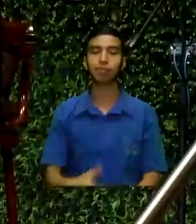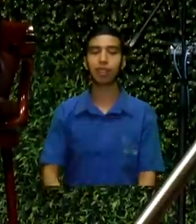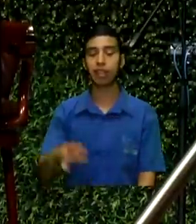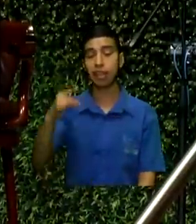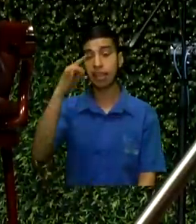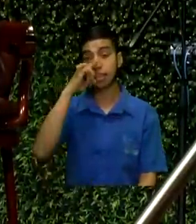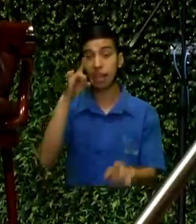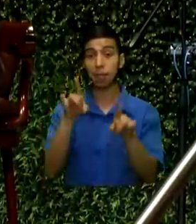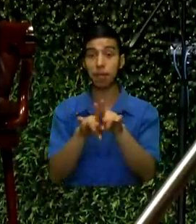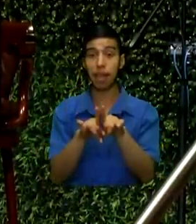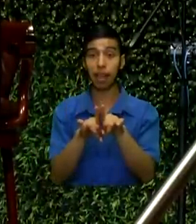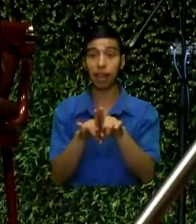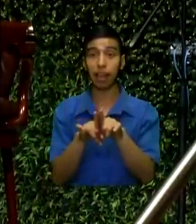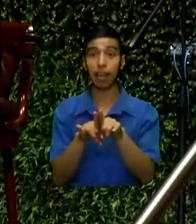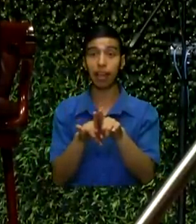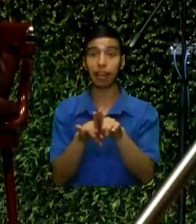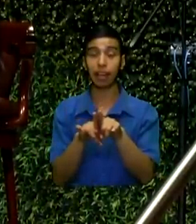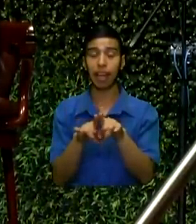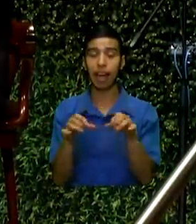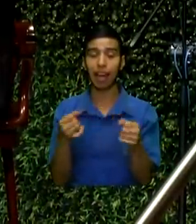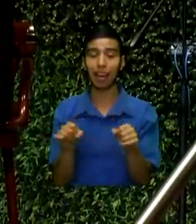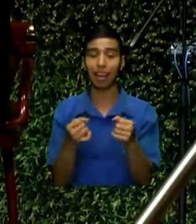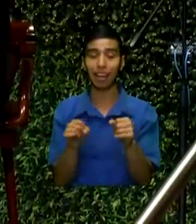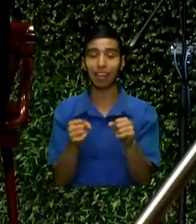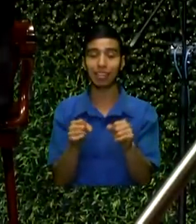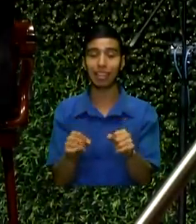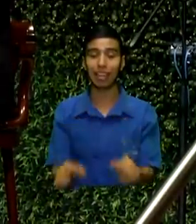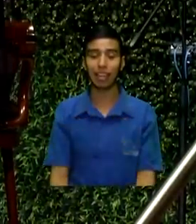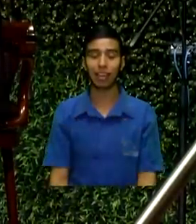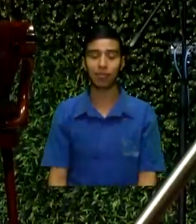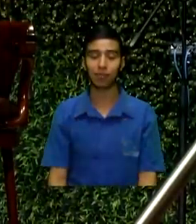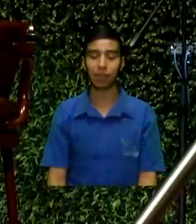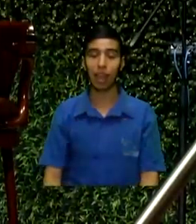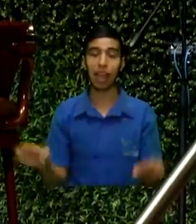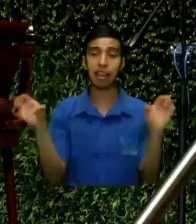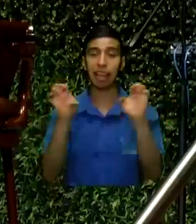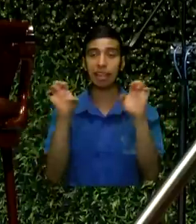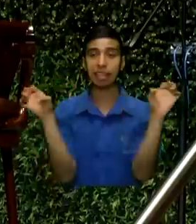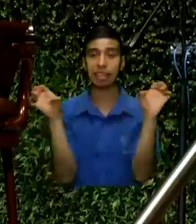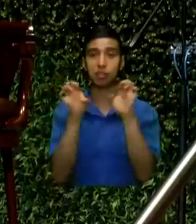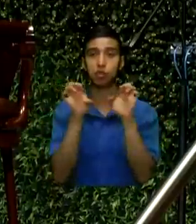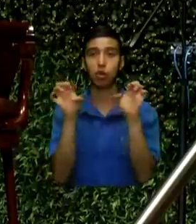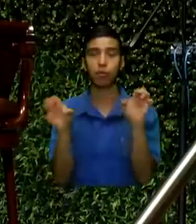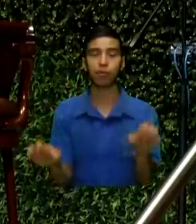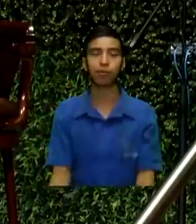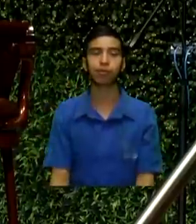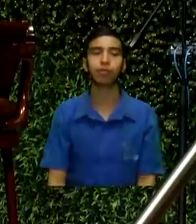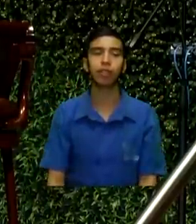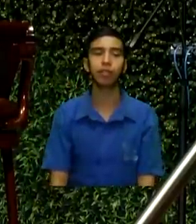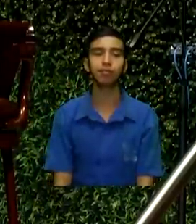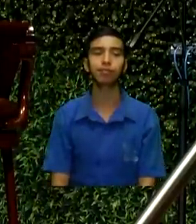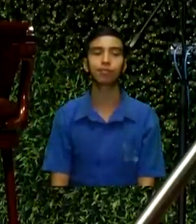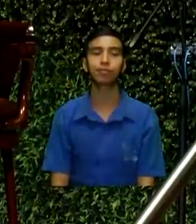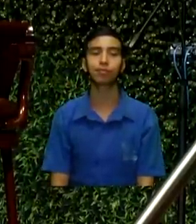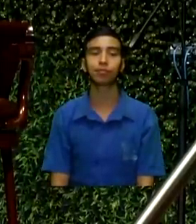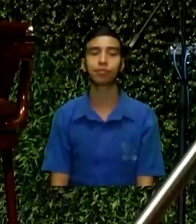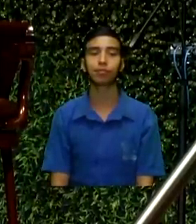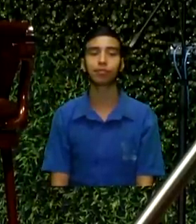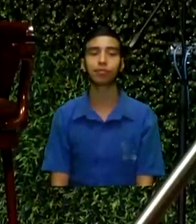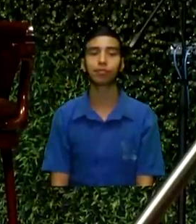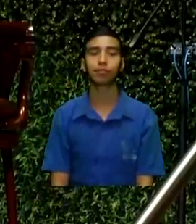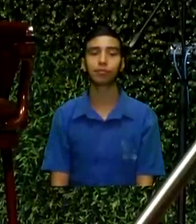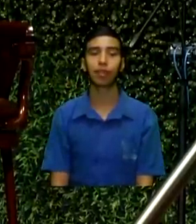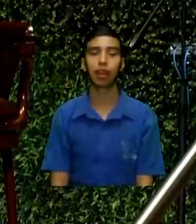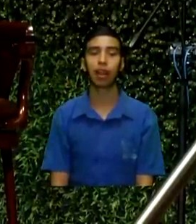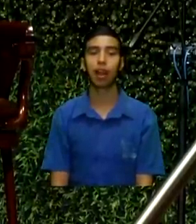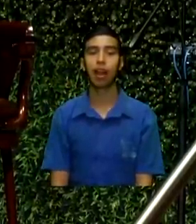el que compite como atleta no gana el premio si no compite de acuerdo a las reglas. Entonces hay reglas. El soldado tiene sus reglas, el